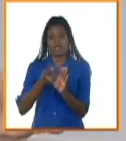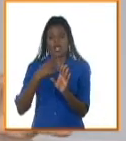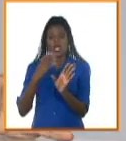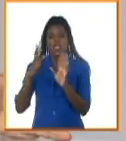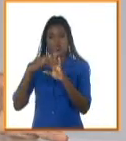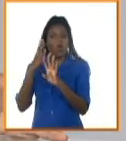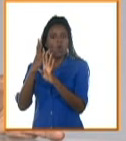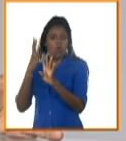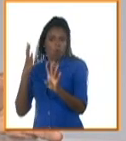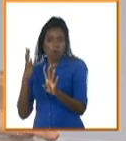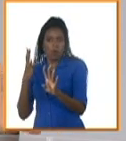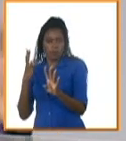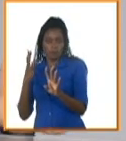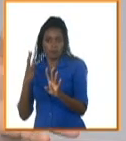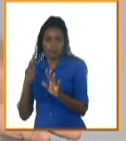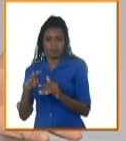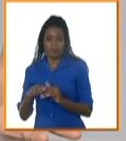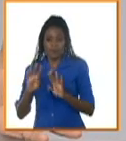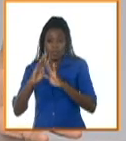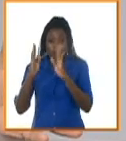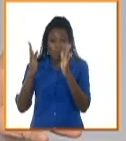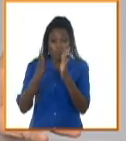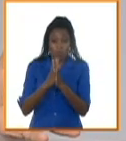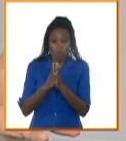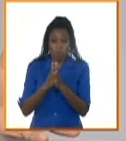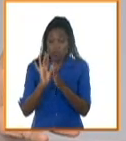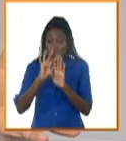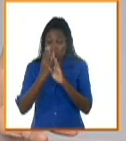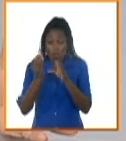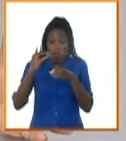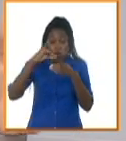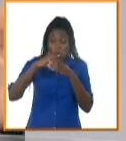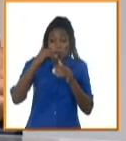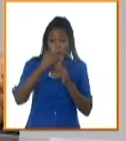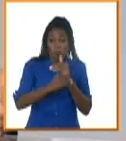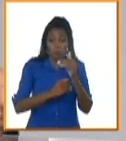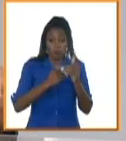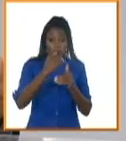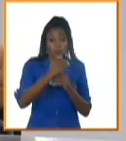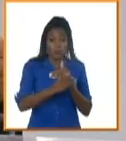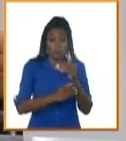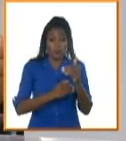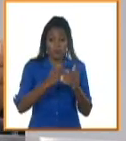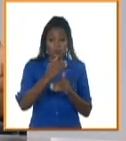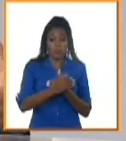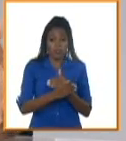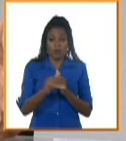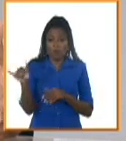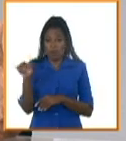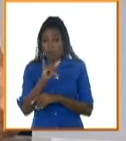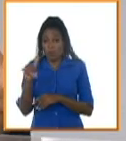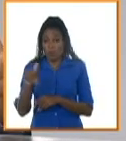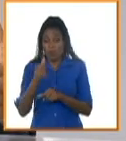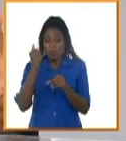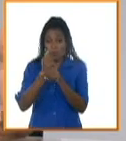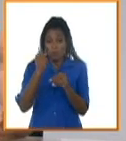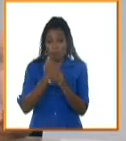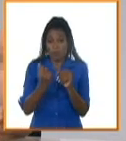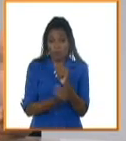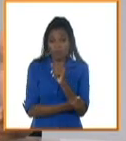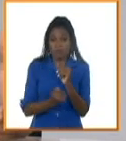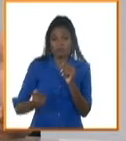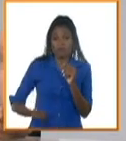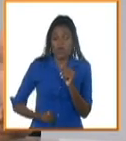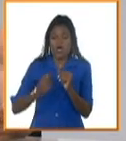y se trata de que todos los que estamos involucrados en el proceso también trabajemos con mucho rigor en la atención